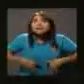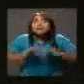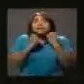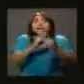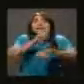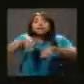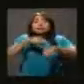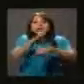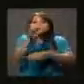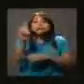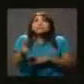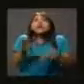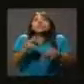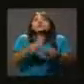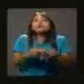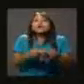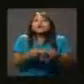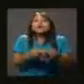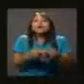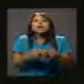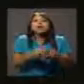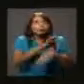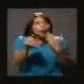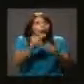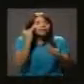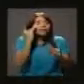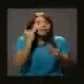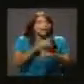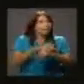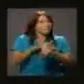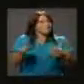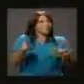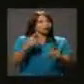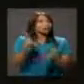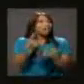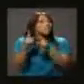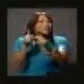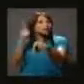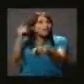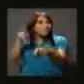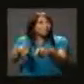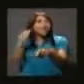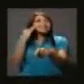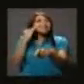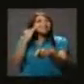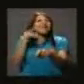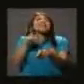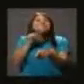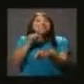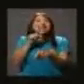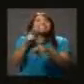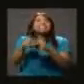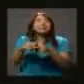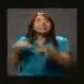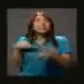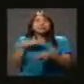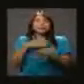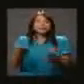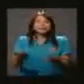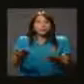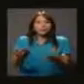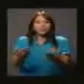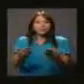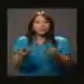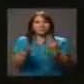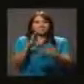solo un muchacho sabía cómo se llama el ministro no será que es familia del ministro no de Alejandro Cruz bueno estos son los problemas